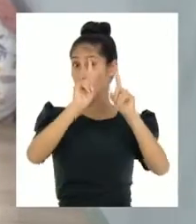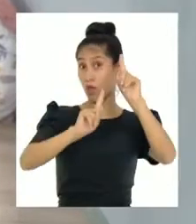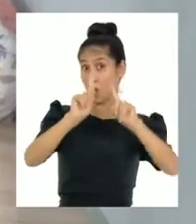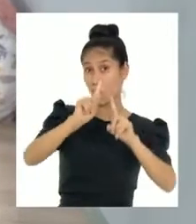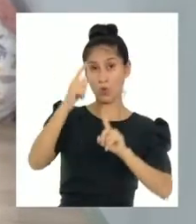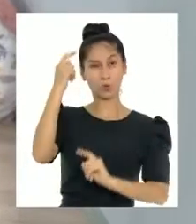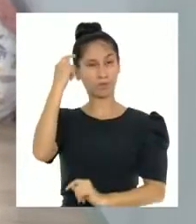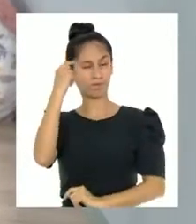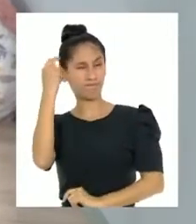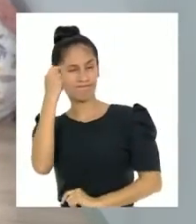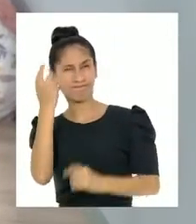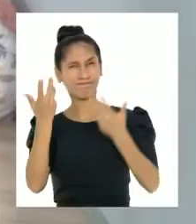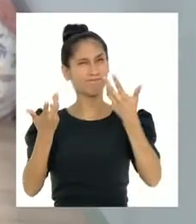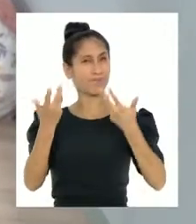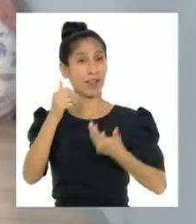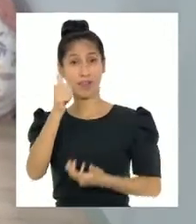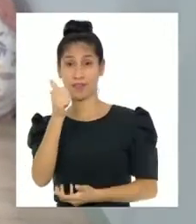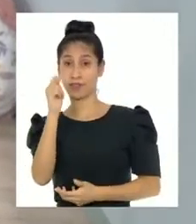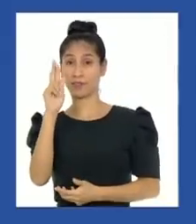casos,